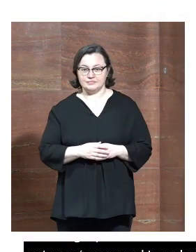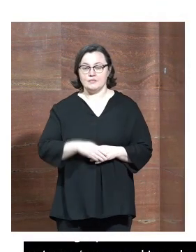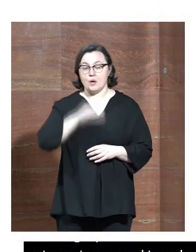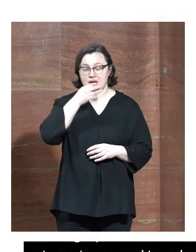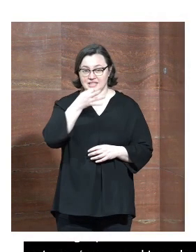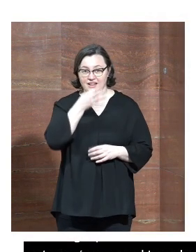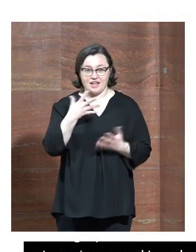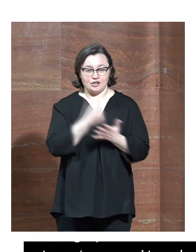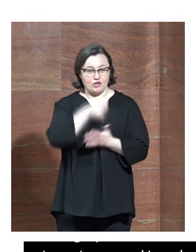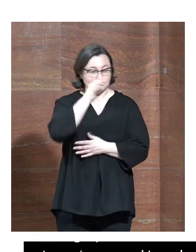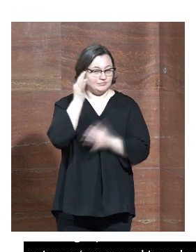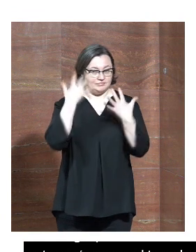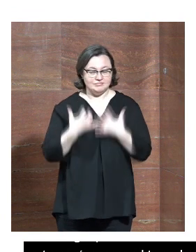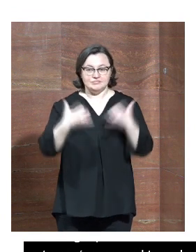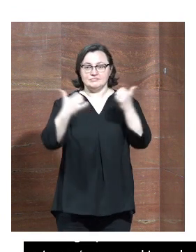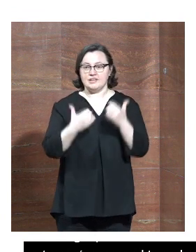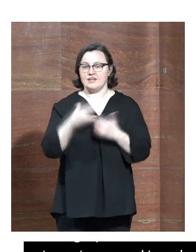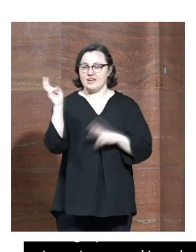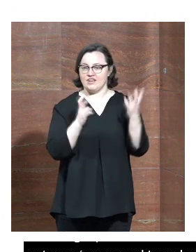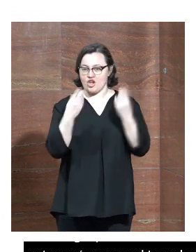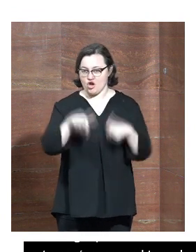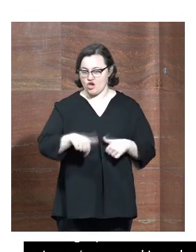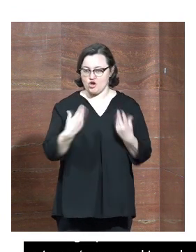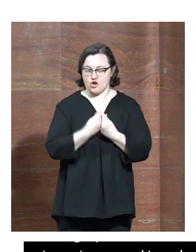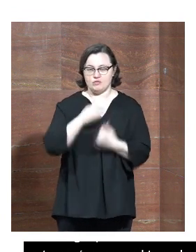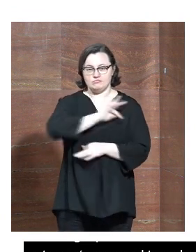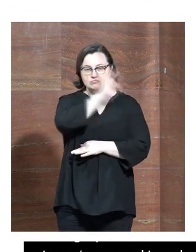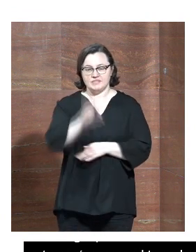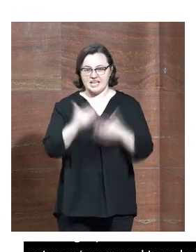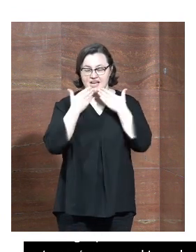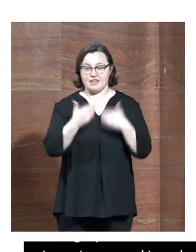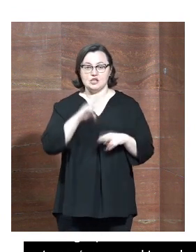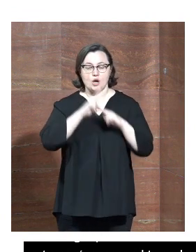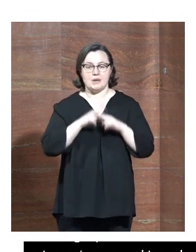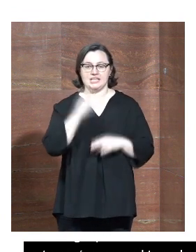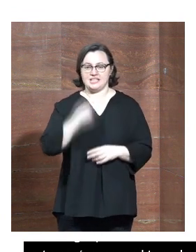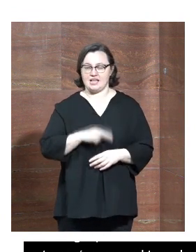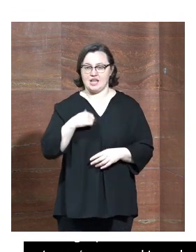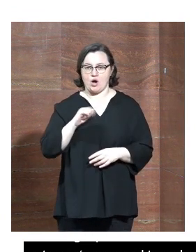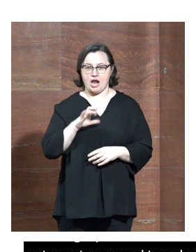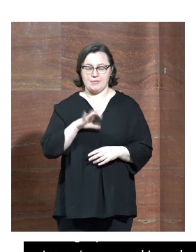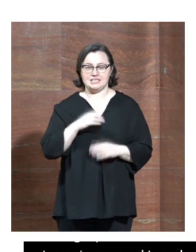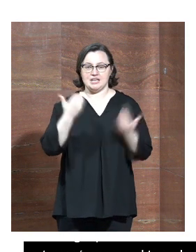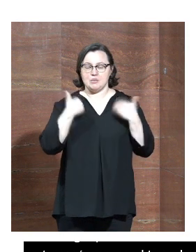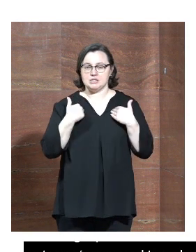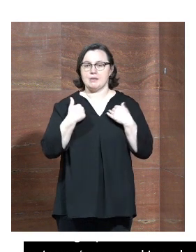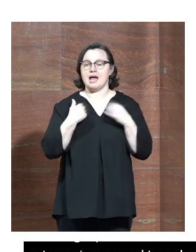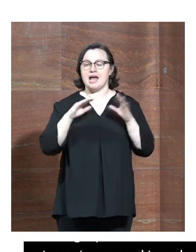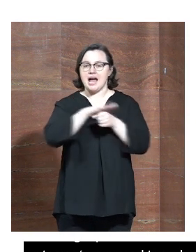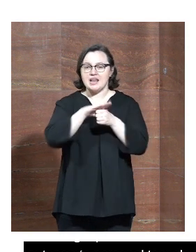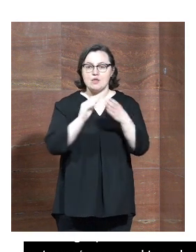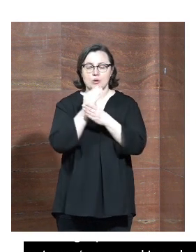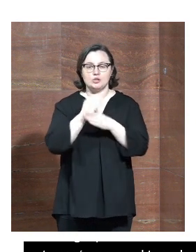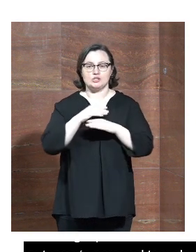Buenas tardes a todos y a todas. Gracias por estar hoy aquí. Mi nombre es Santiago Duvalde, soy el responsable del área de productos de apoyo